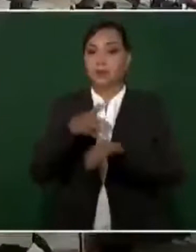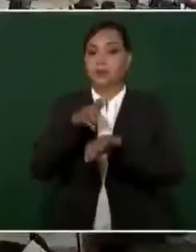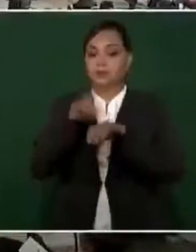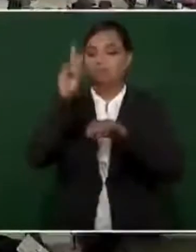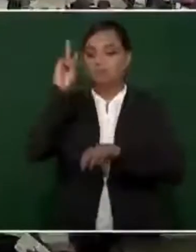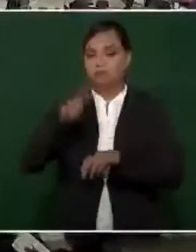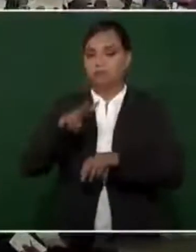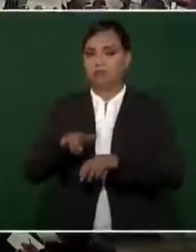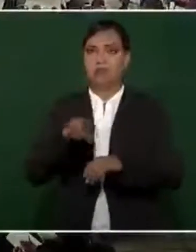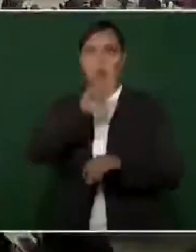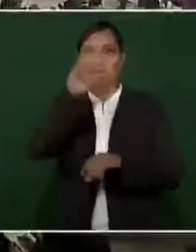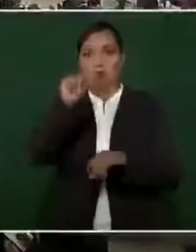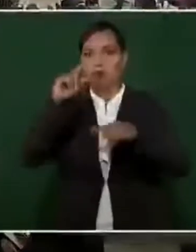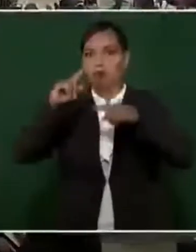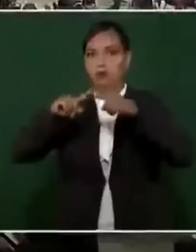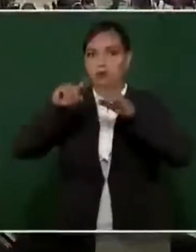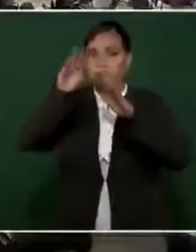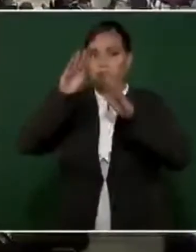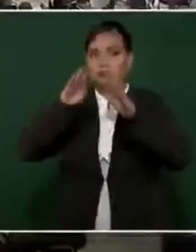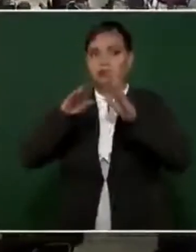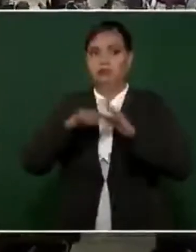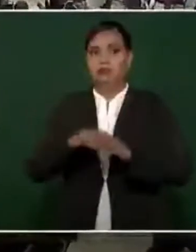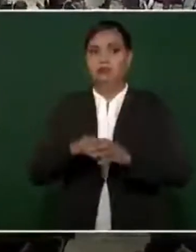descontando la inflación.